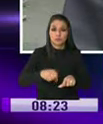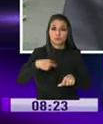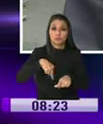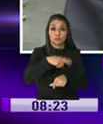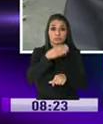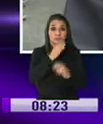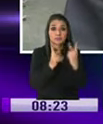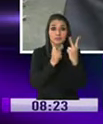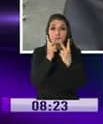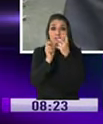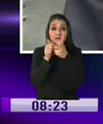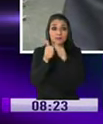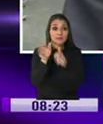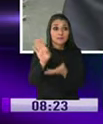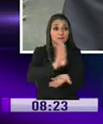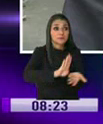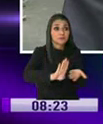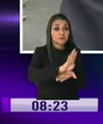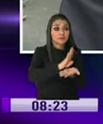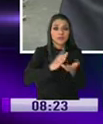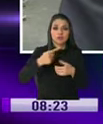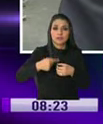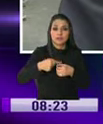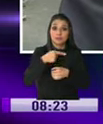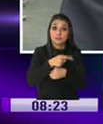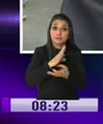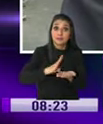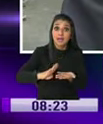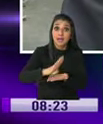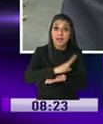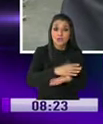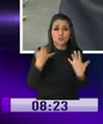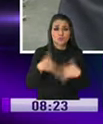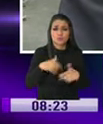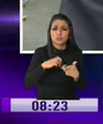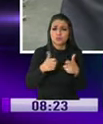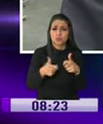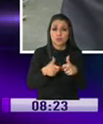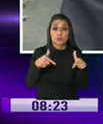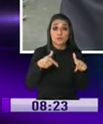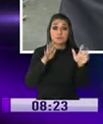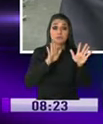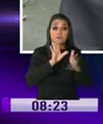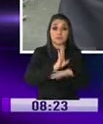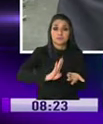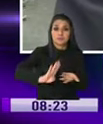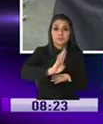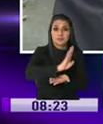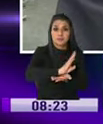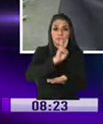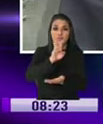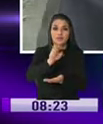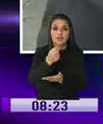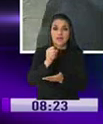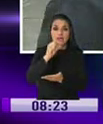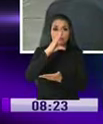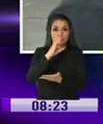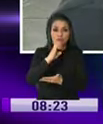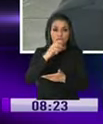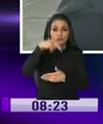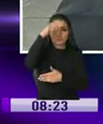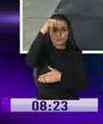cada uno de los barrios de la capital y este es uno de los graves problemas que tiene el barrio Enrique de Velasco al norte